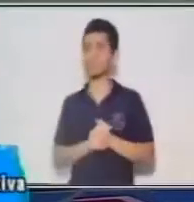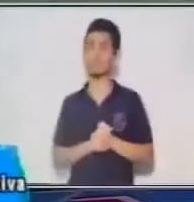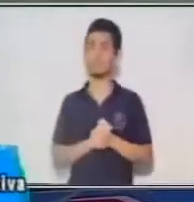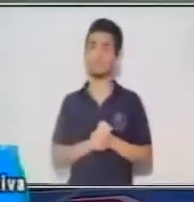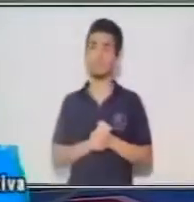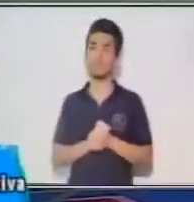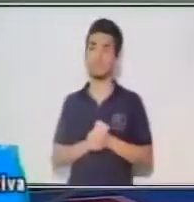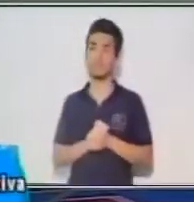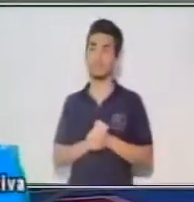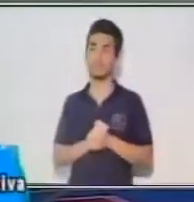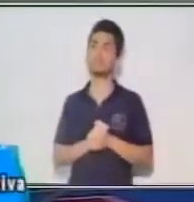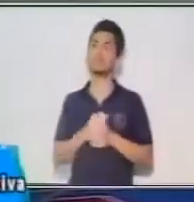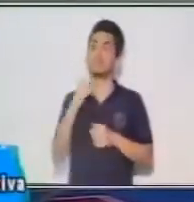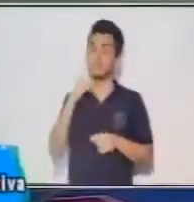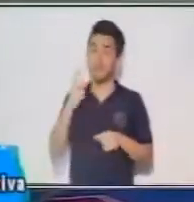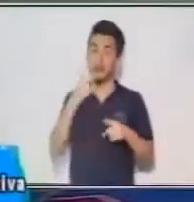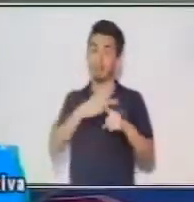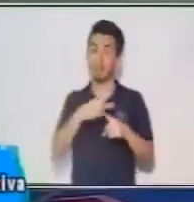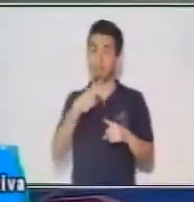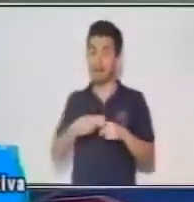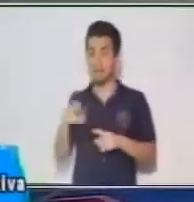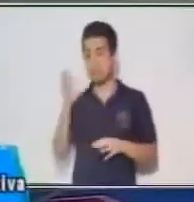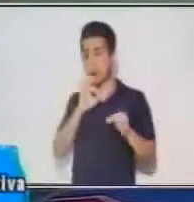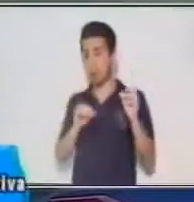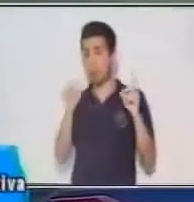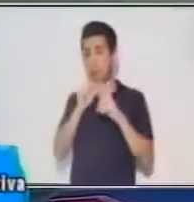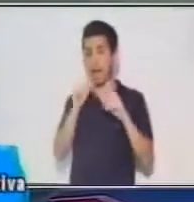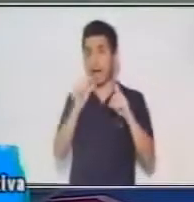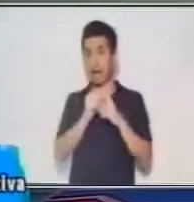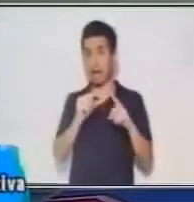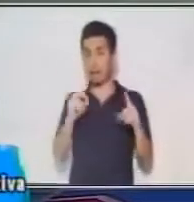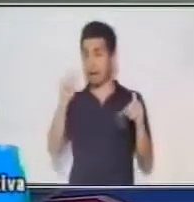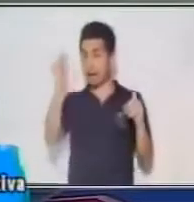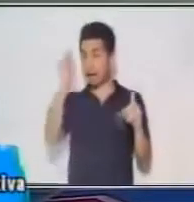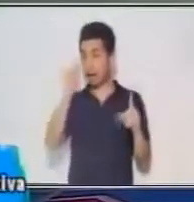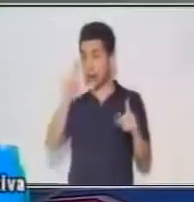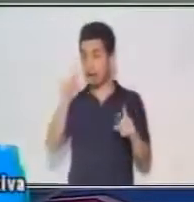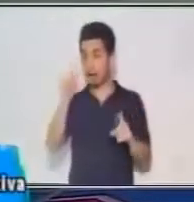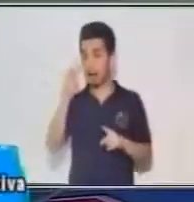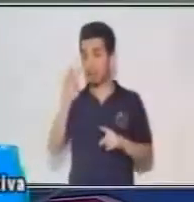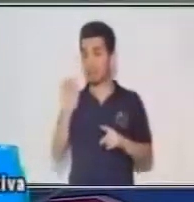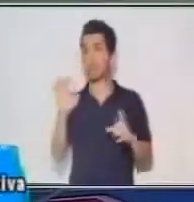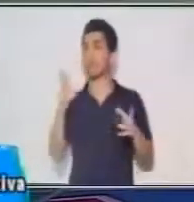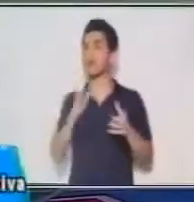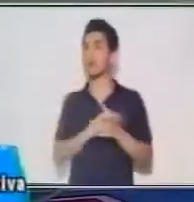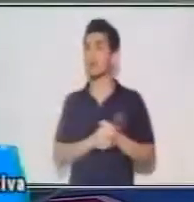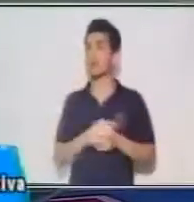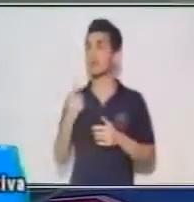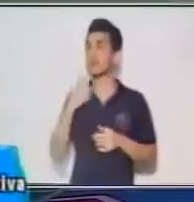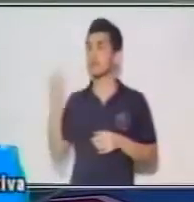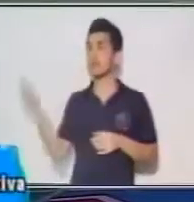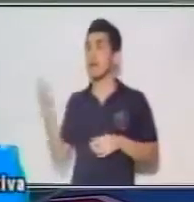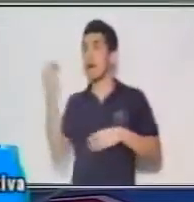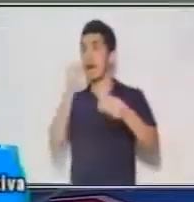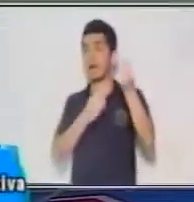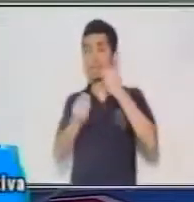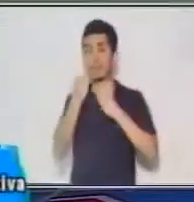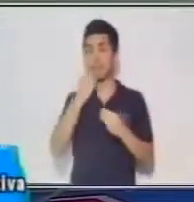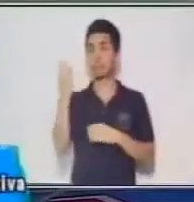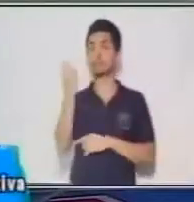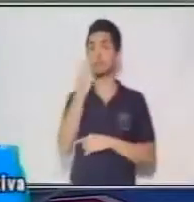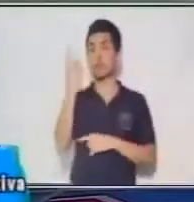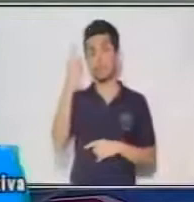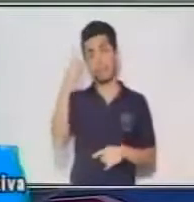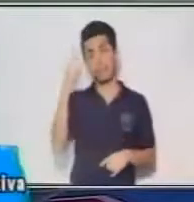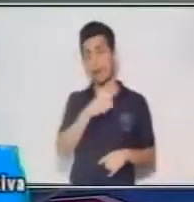la frase o palabras claves que yo voy a utilizar será: la alimentación es importante para los seres